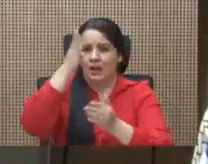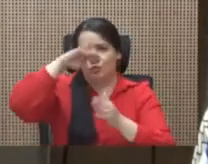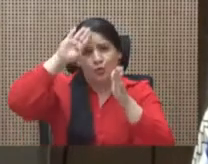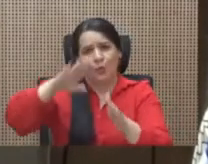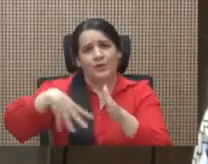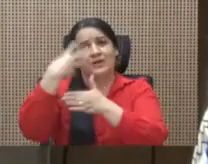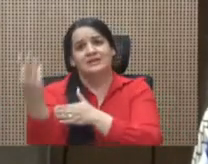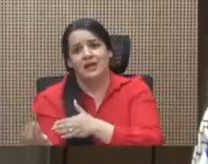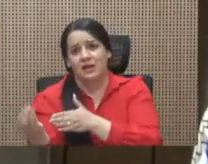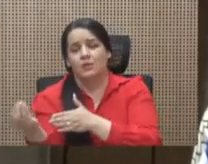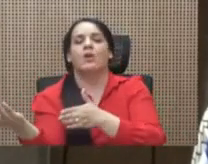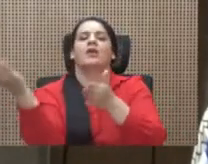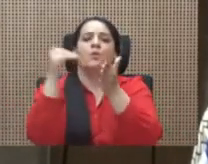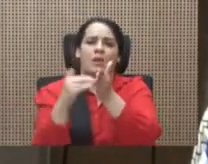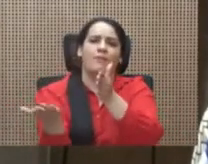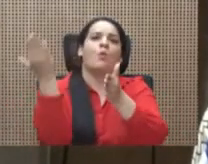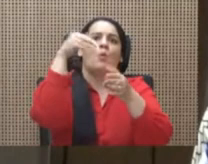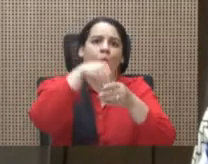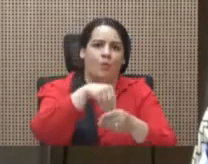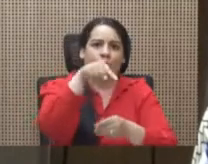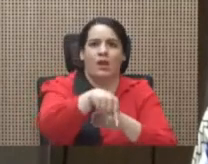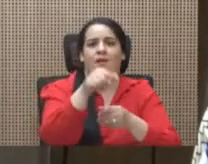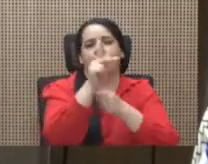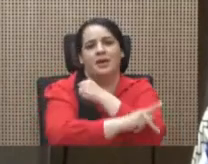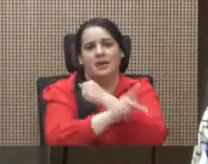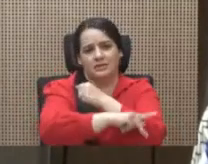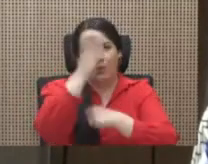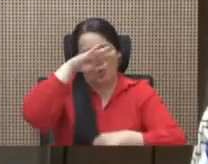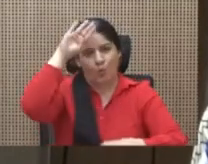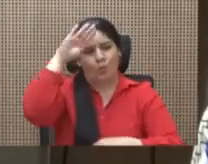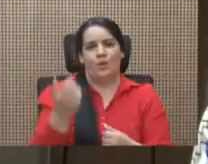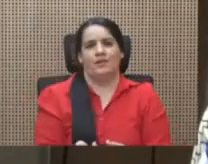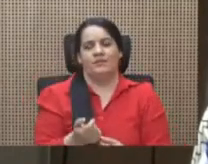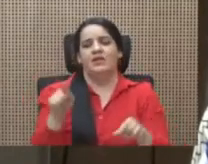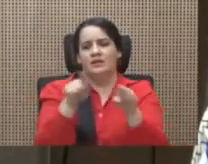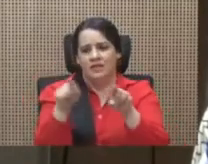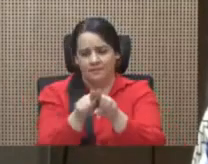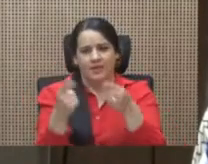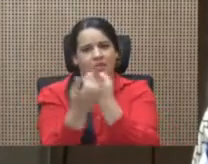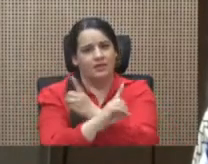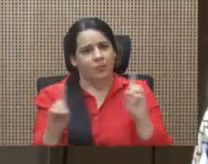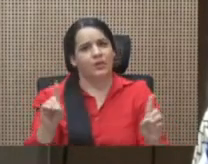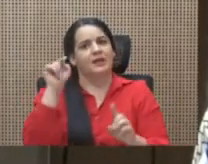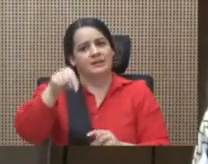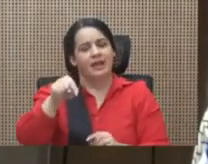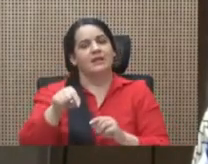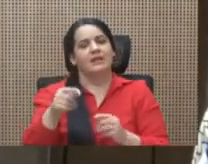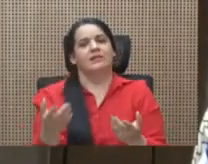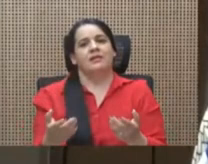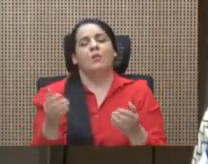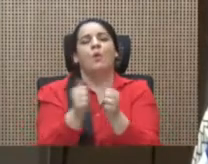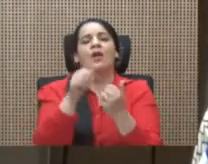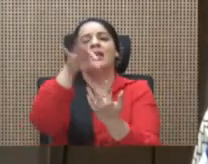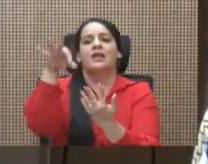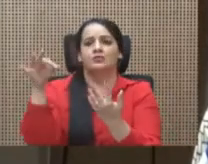la libertad para escoger un gobierno democrático con elecciones libres sin la injerencia